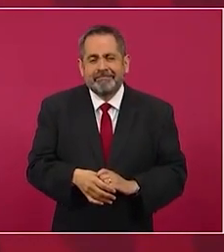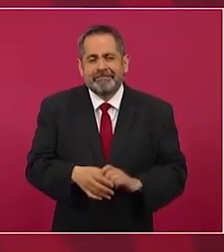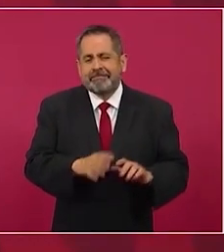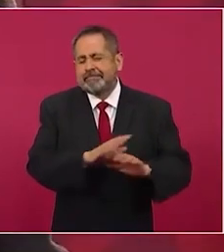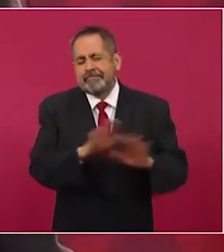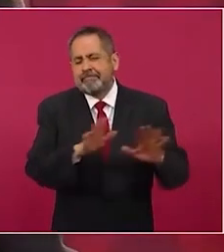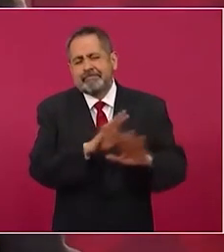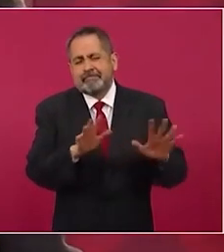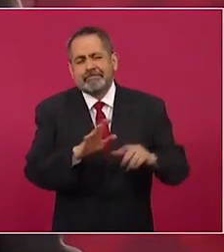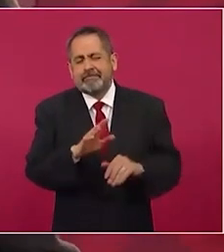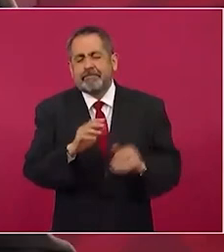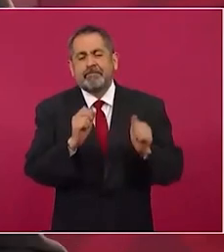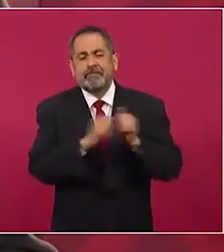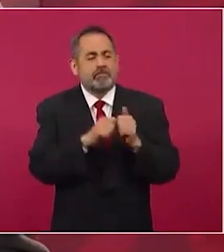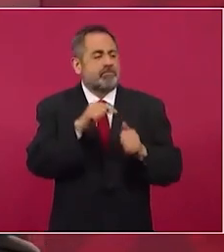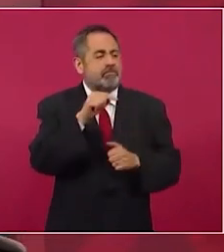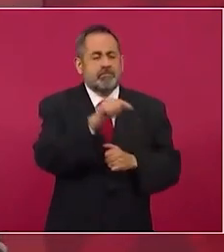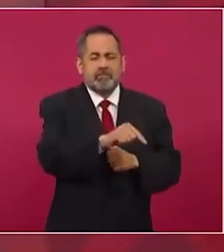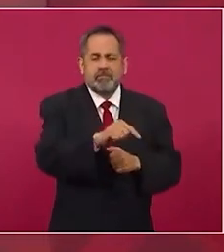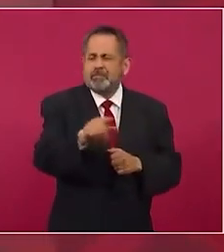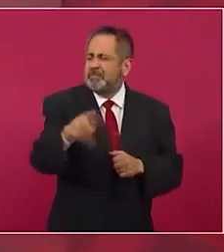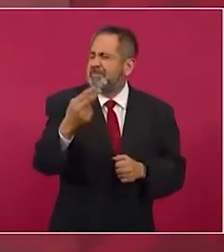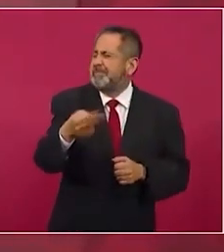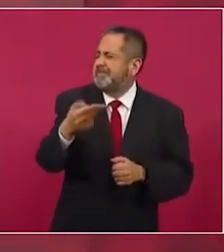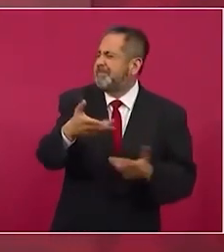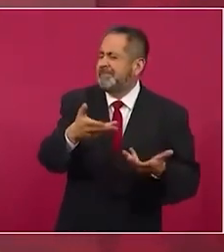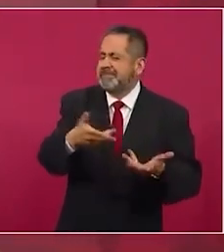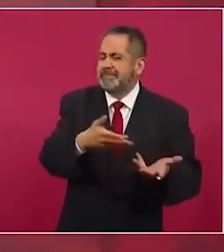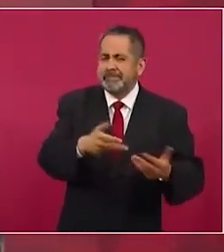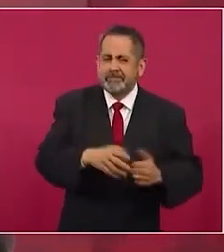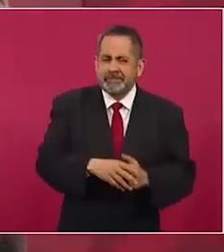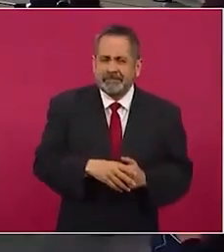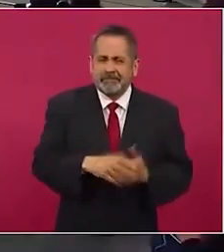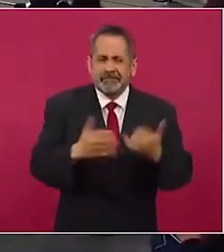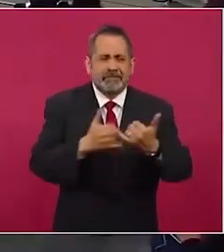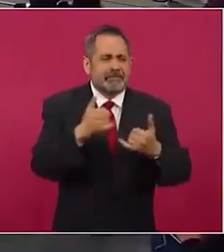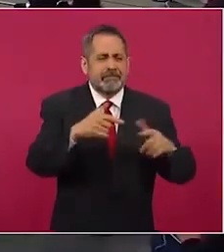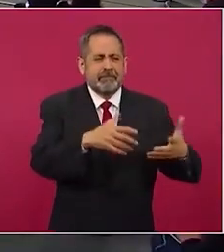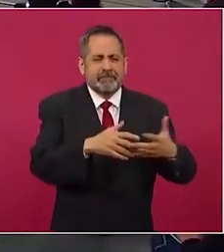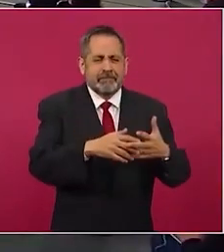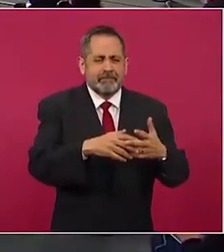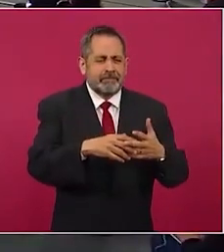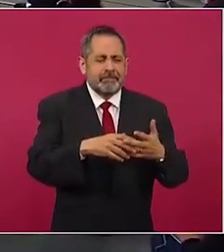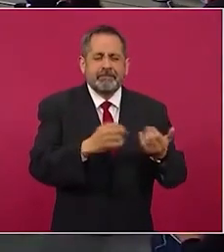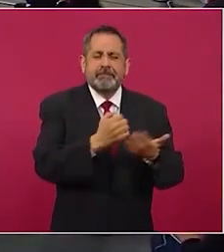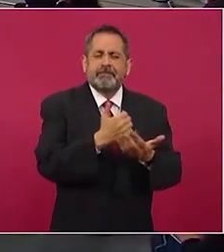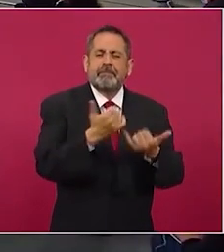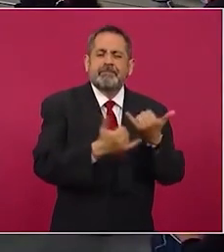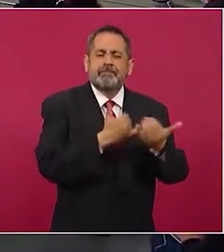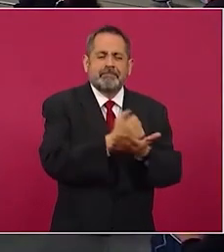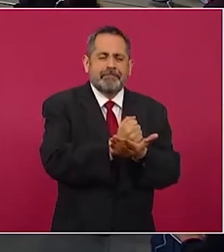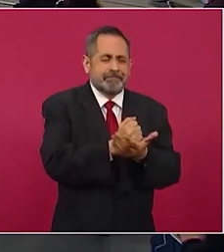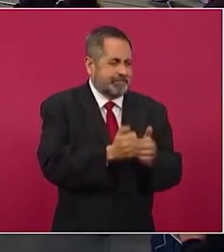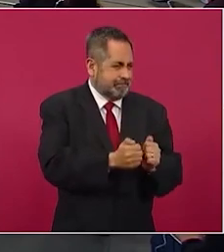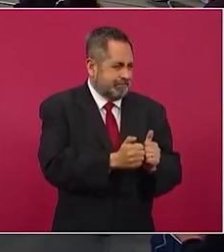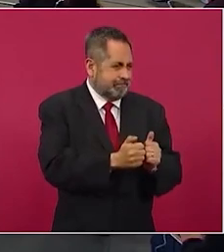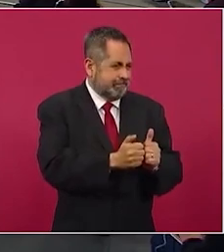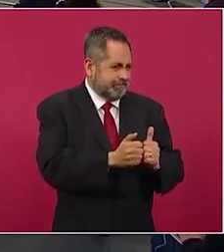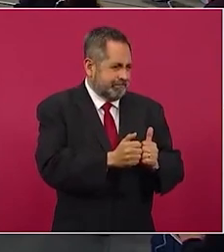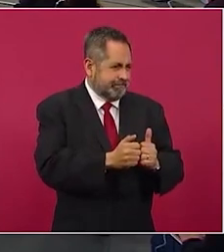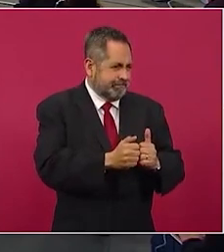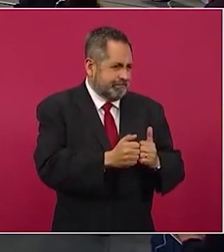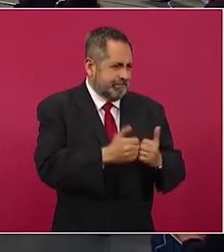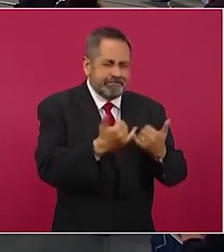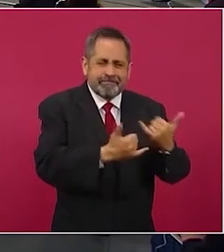nada que tenga que ver con, ¿cómo se llaman estos juegos? Los videojuegos. Nada de